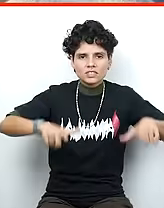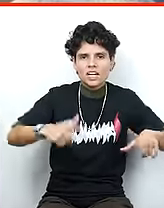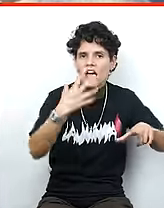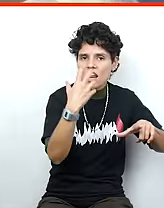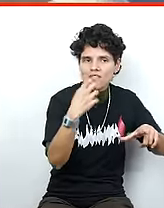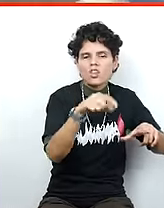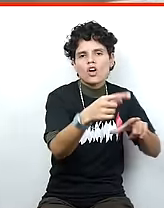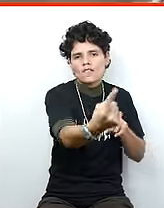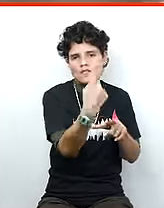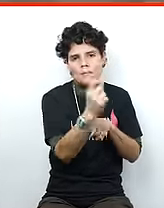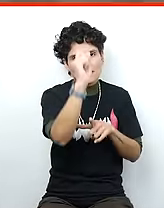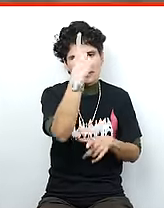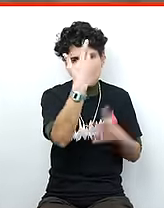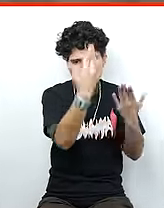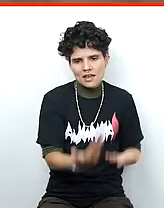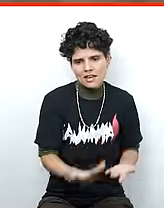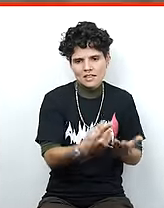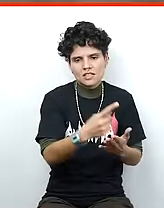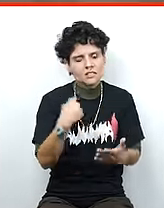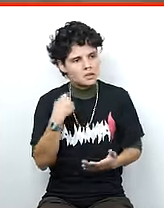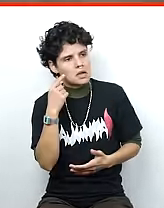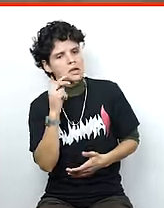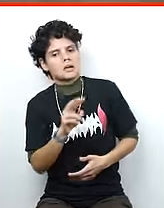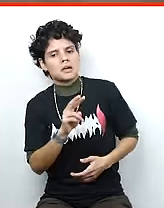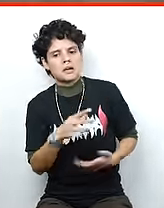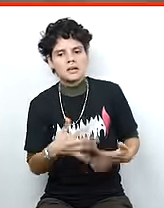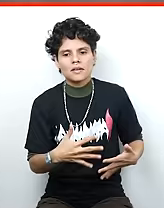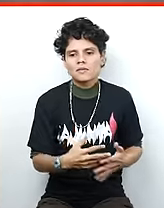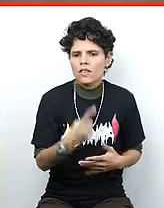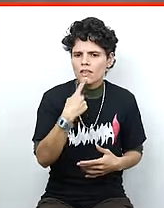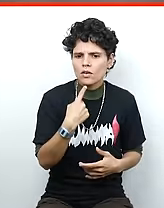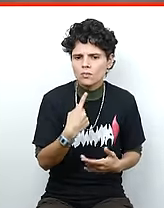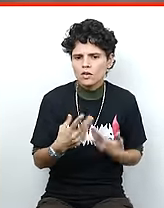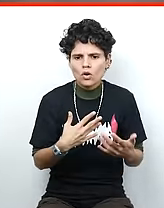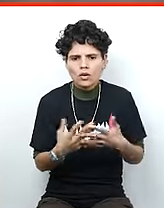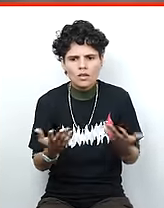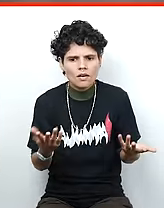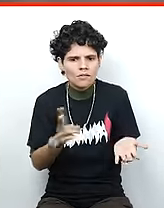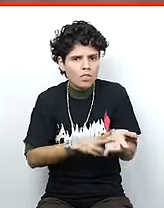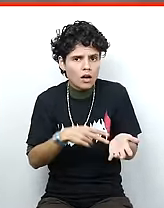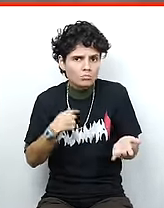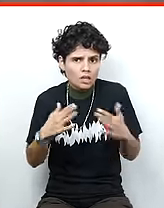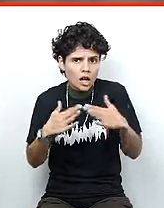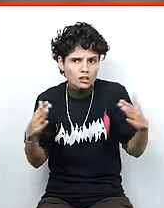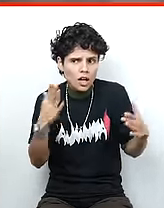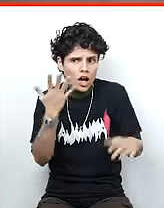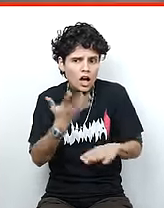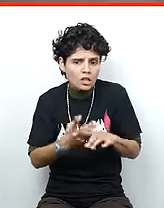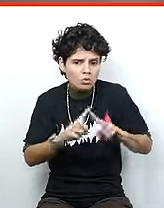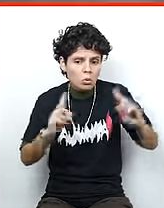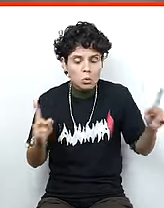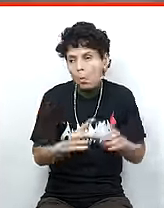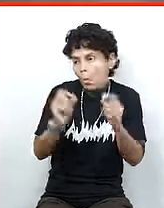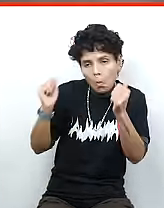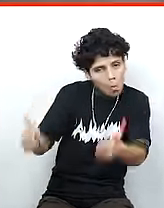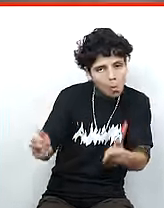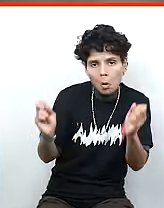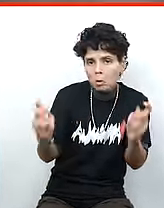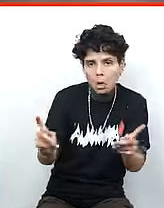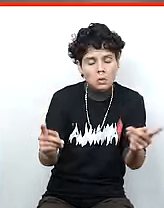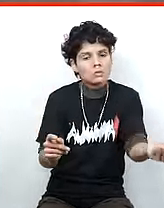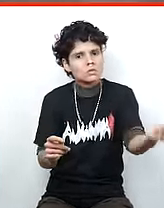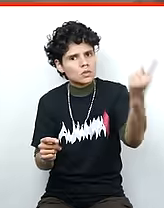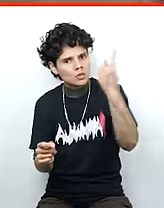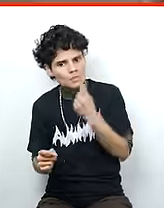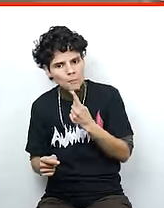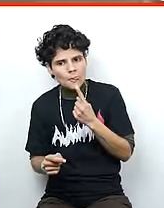para mi casa, pues, hermano, me dio cortes y yo pensé que me dije, ya, vamos a un estudio o algo. Me dijo, ya, ¿para dónde voy? Yo le dije, hermano, ¿sabes qué? Tengo un estudio en mi casa, voy para allá. Y